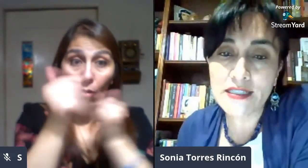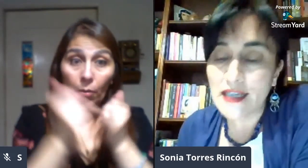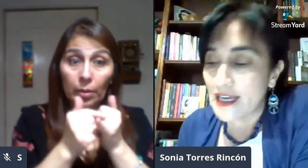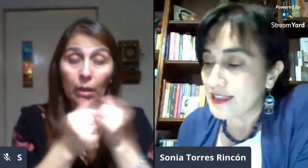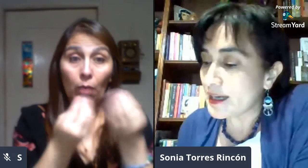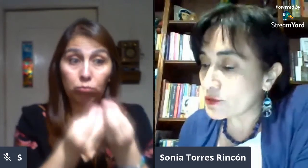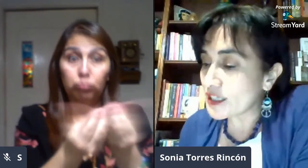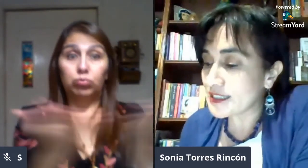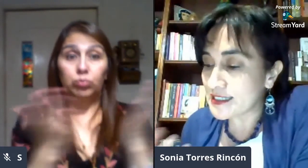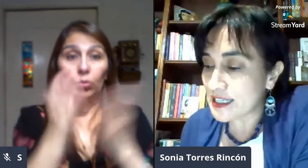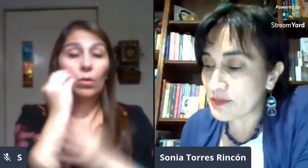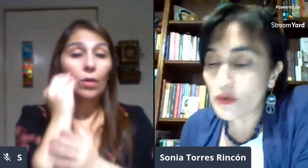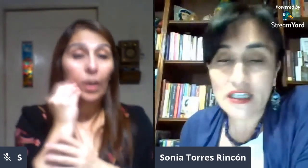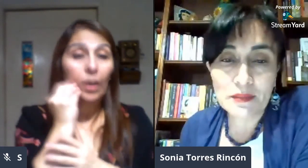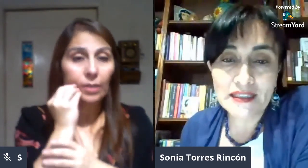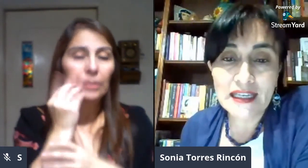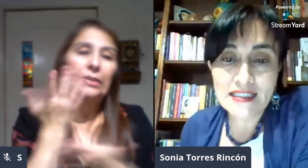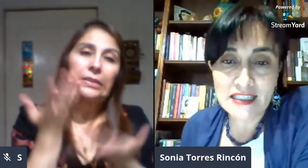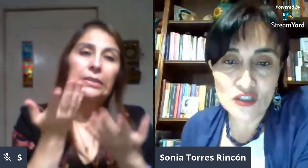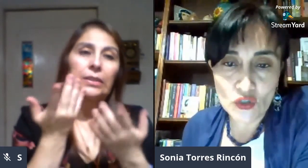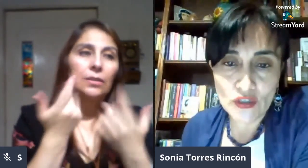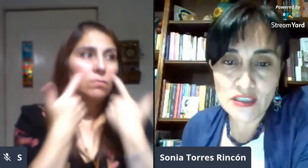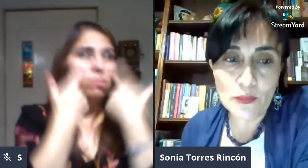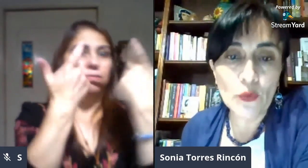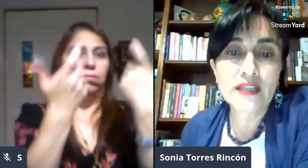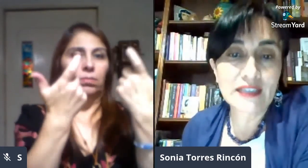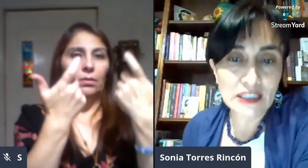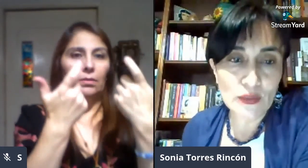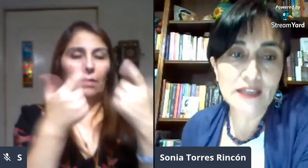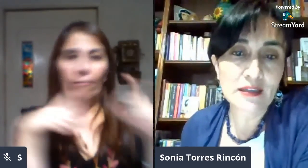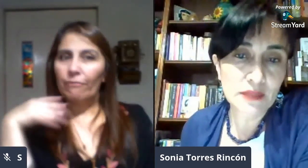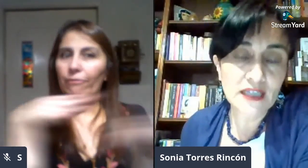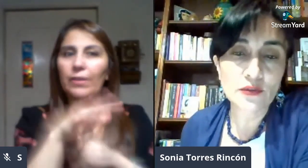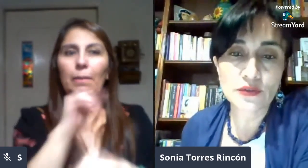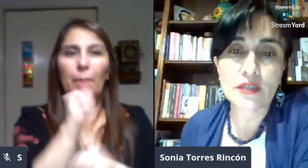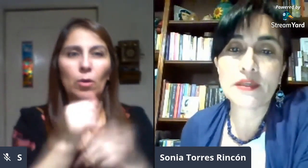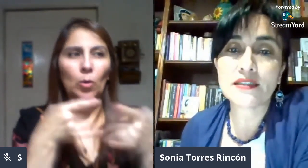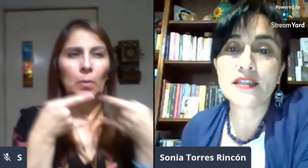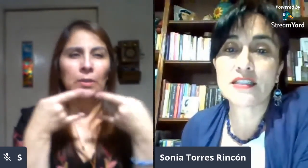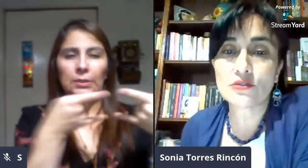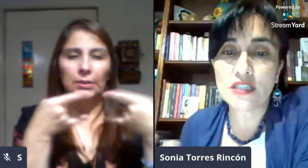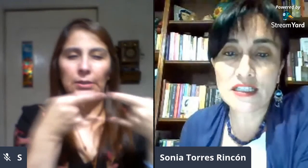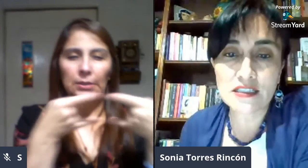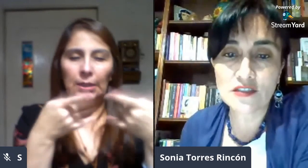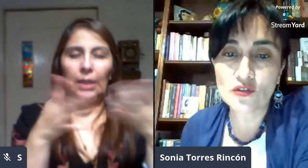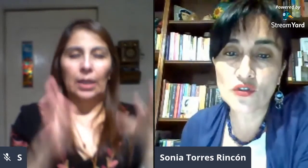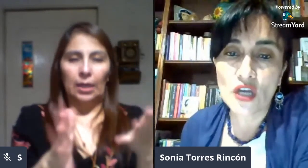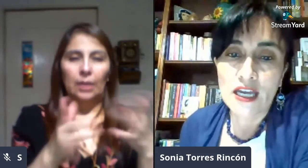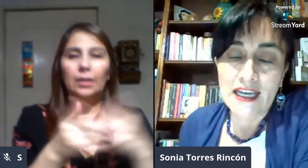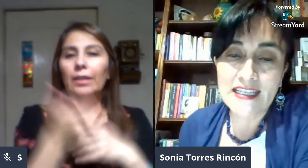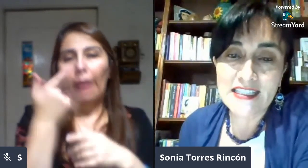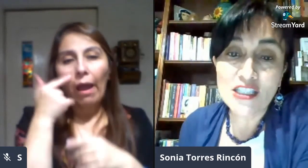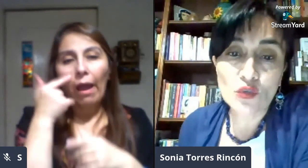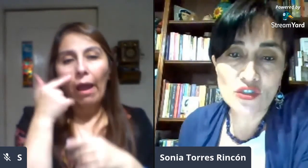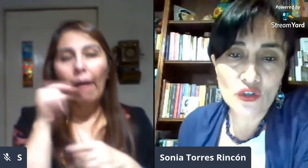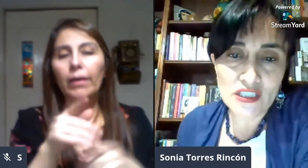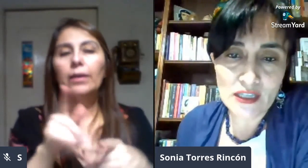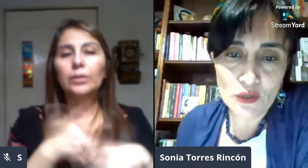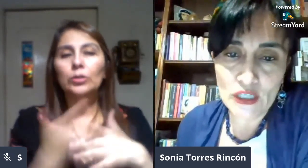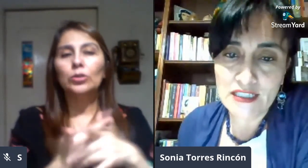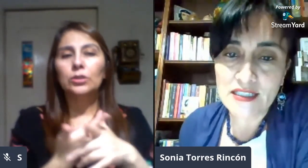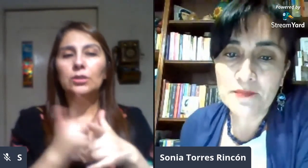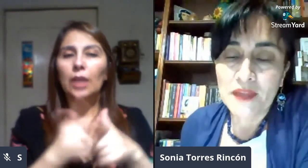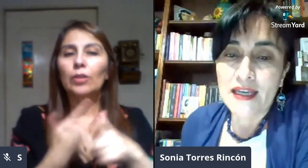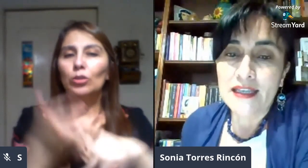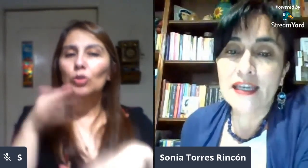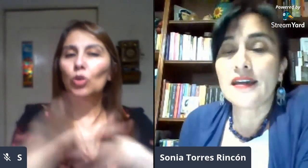en muchos hogares, digamos, exacerba o incrementa las tensiones que pueden derivar también justamente en estos ejercicios, en estas situaciones